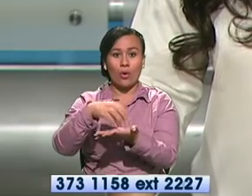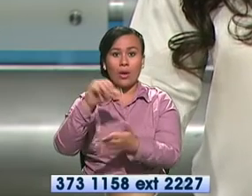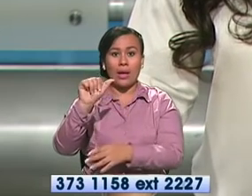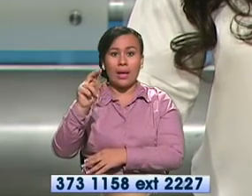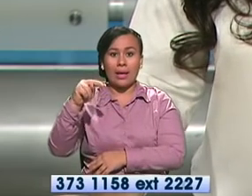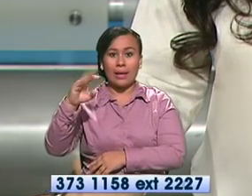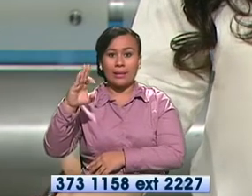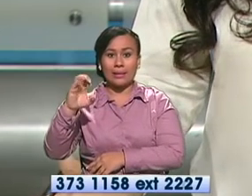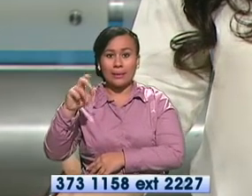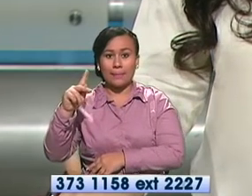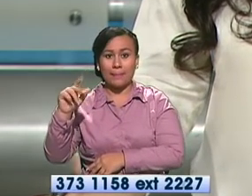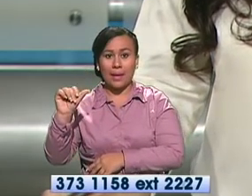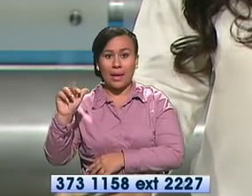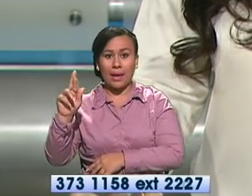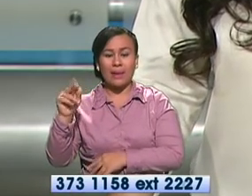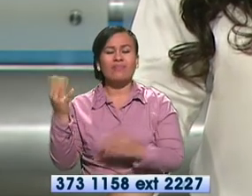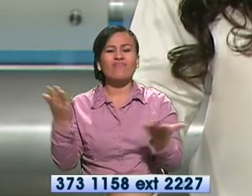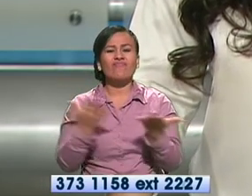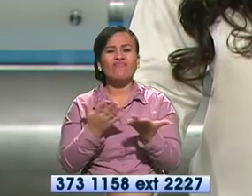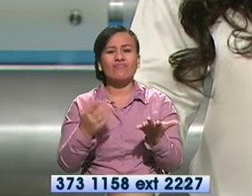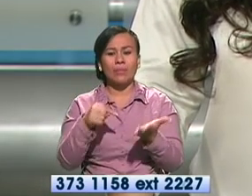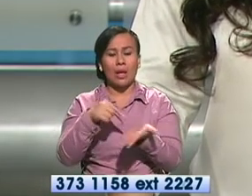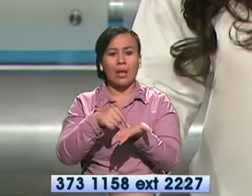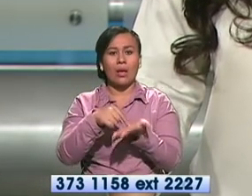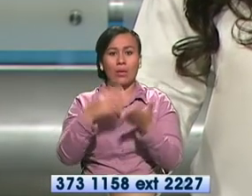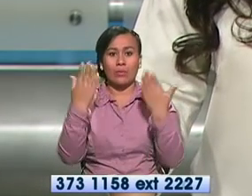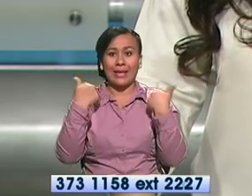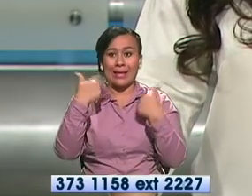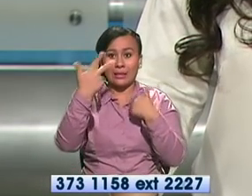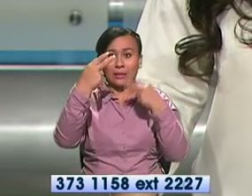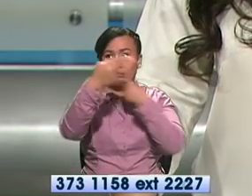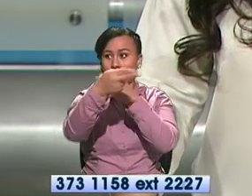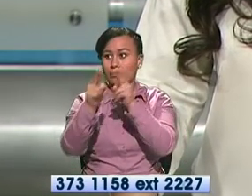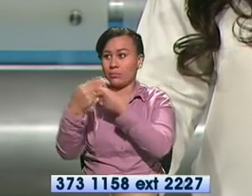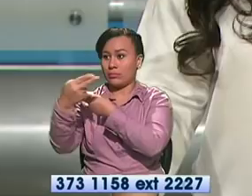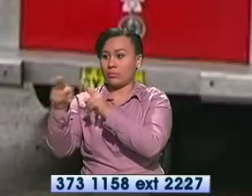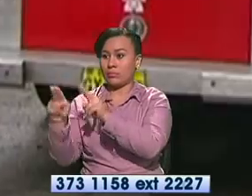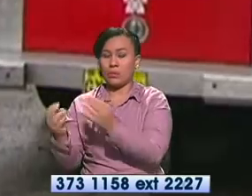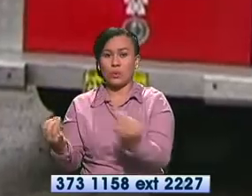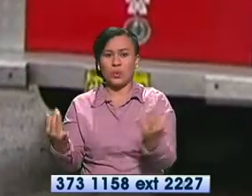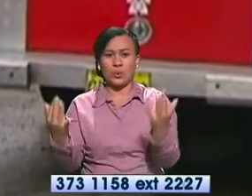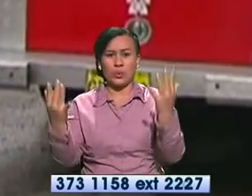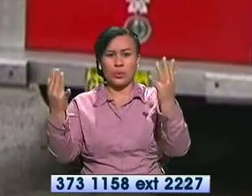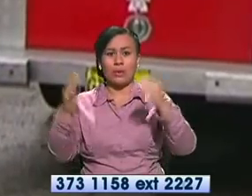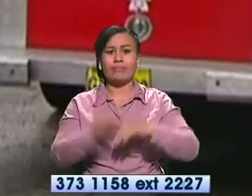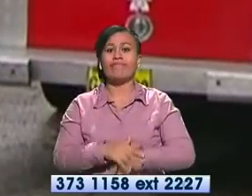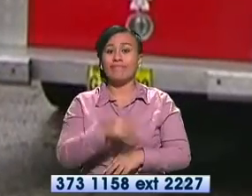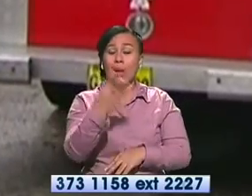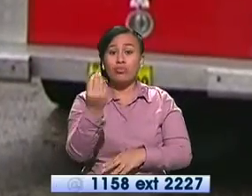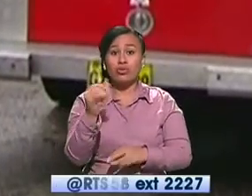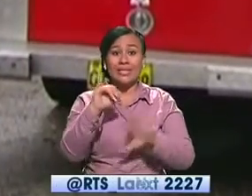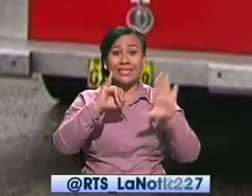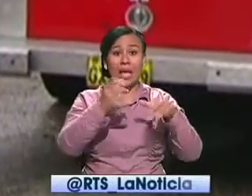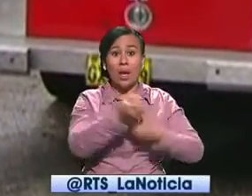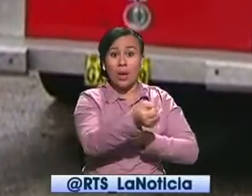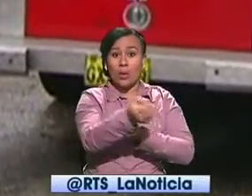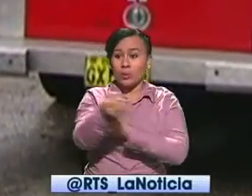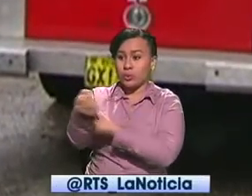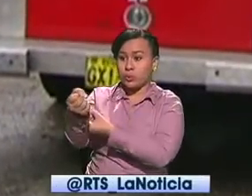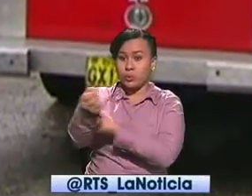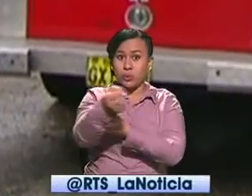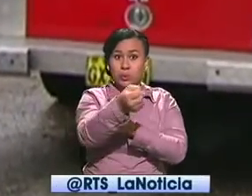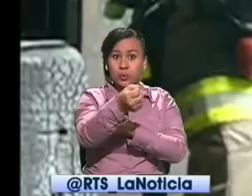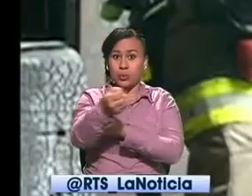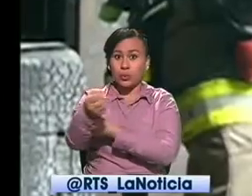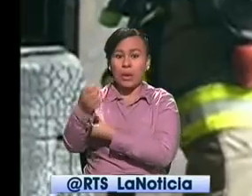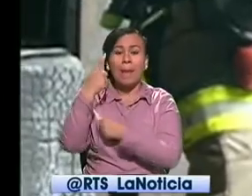Guayaquil. Las llamas consumieron 3 habitaciones del inmueble. Se necesitaron 6 unidades del cuerpo de